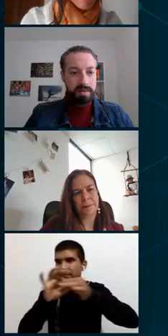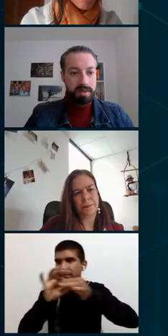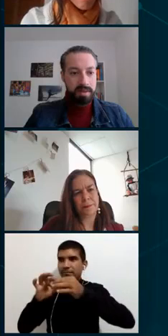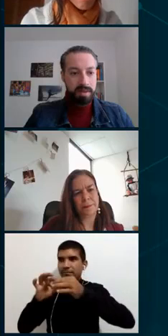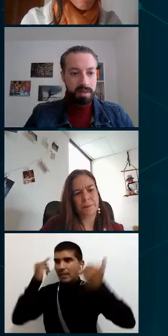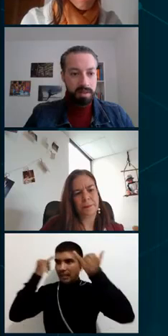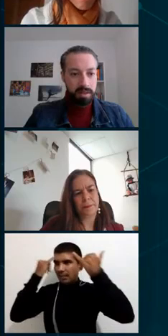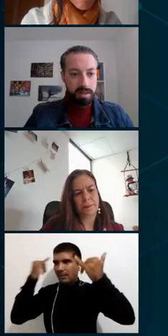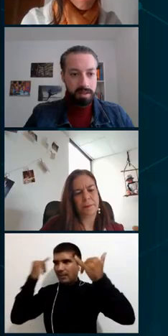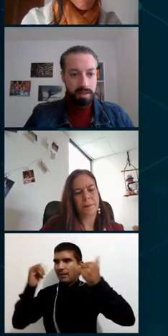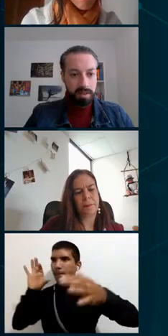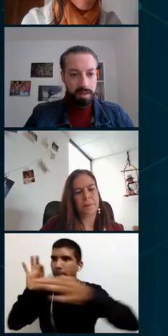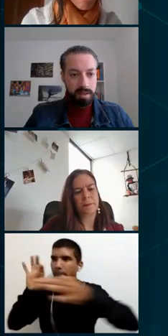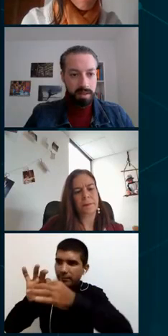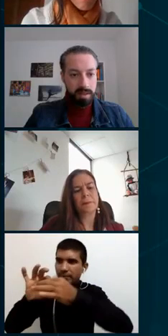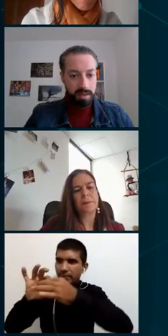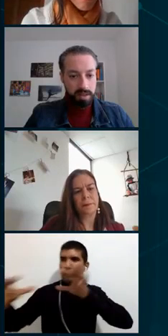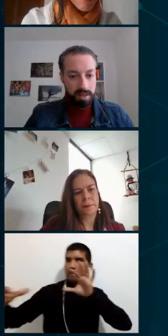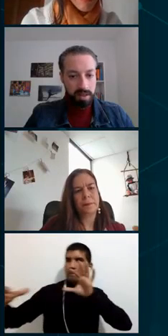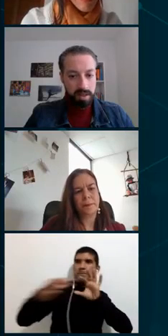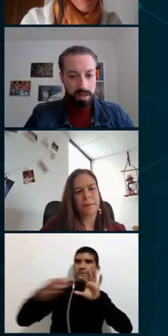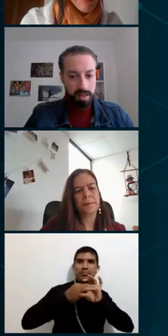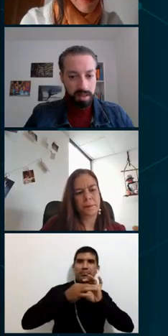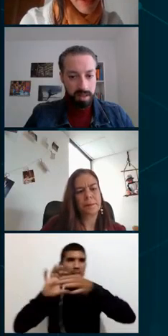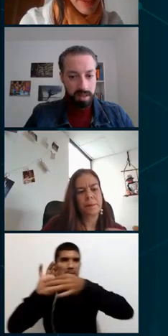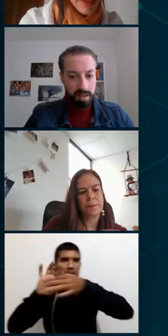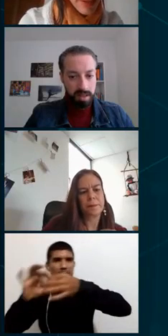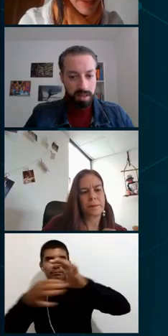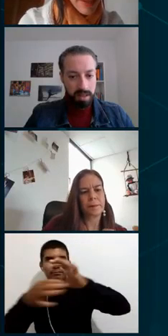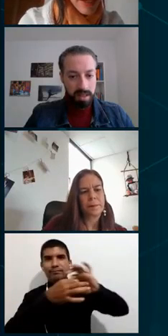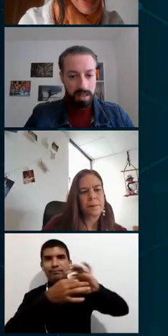¿Qué tal ahí? ¿Me escuchan? ¿Mejor? ¿Igual?